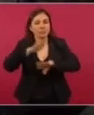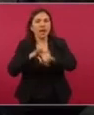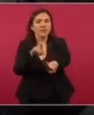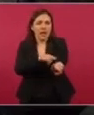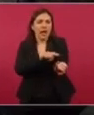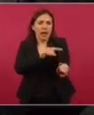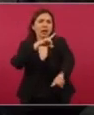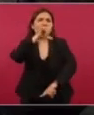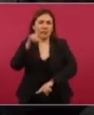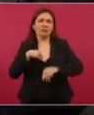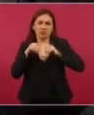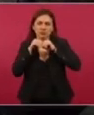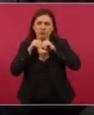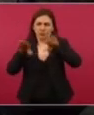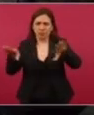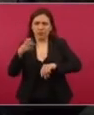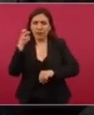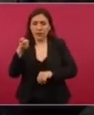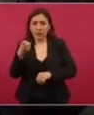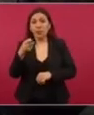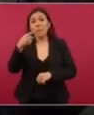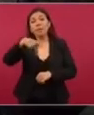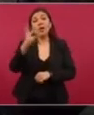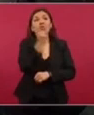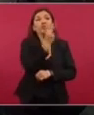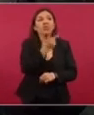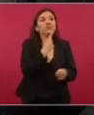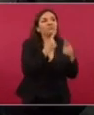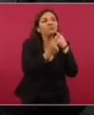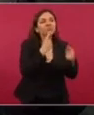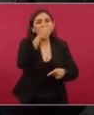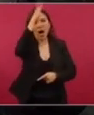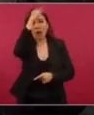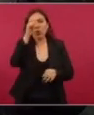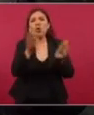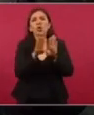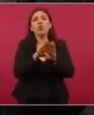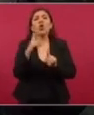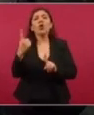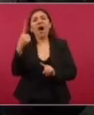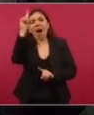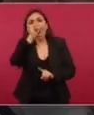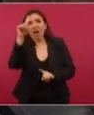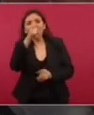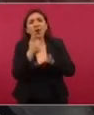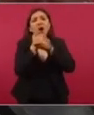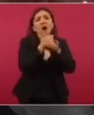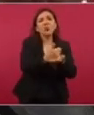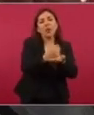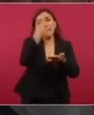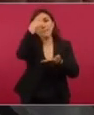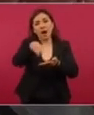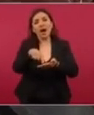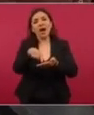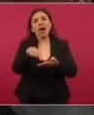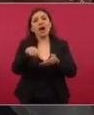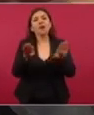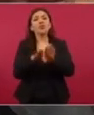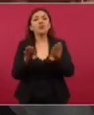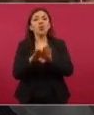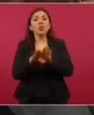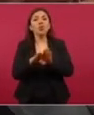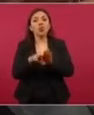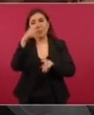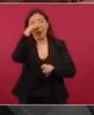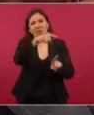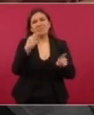tarde la publicamos, presidente. Se ponen de acuerdo, es como un asesor, actúan esta llamada como un asesor del